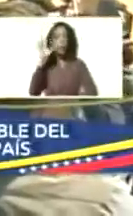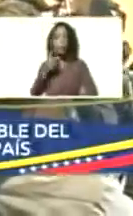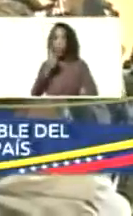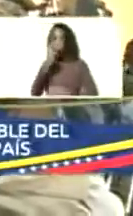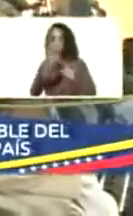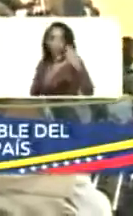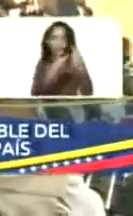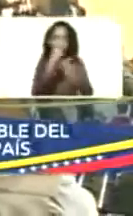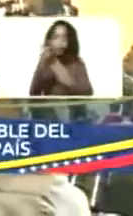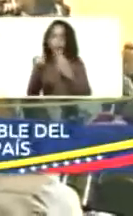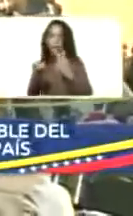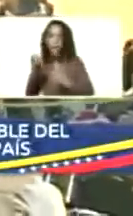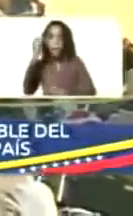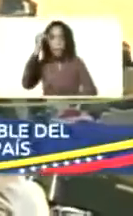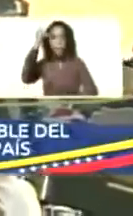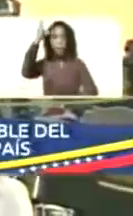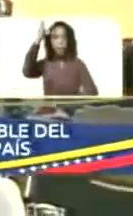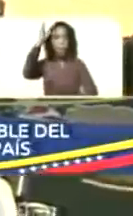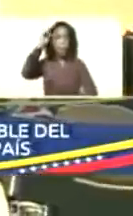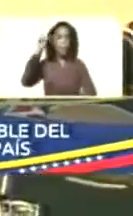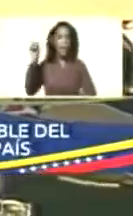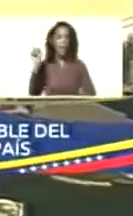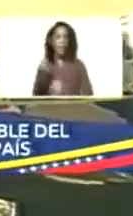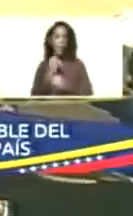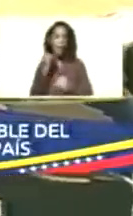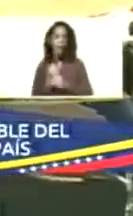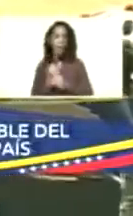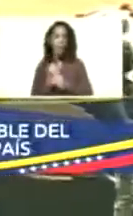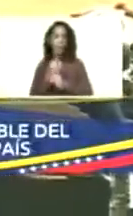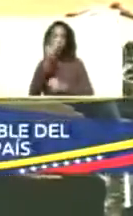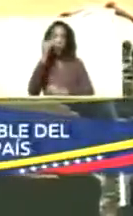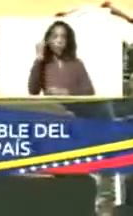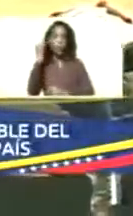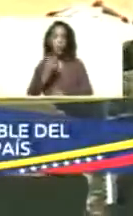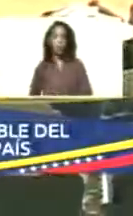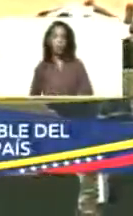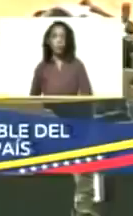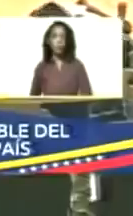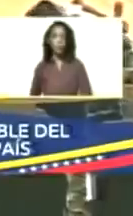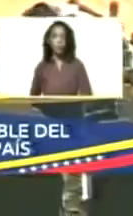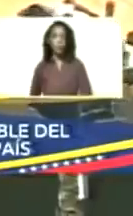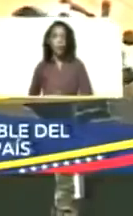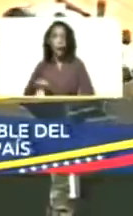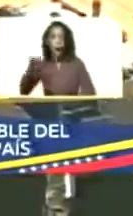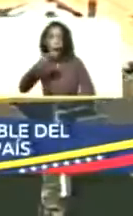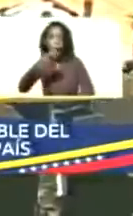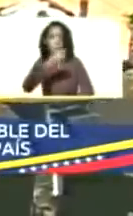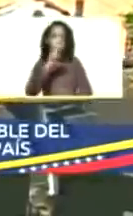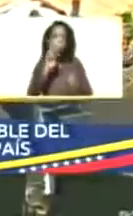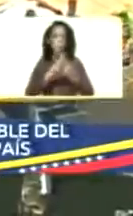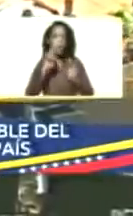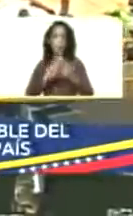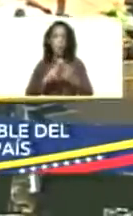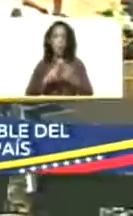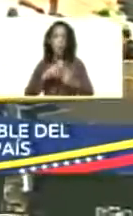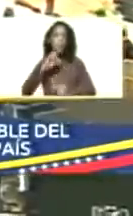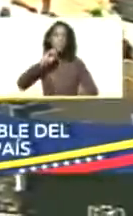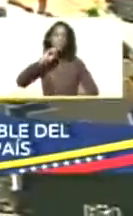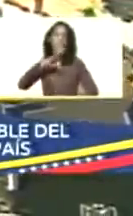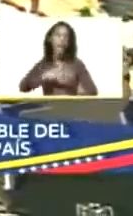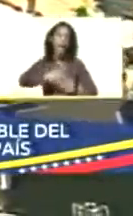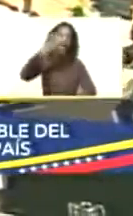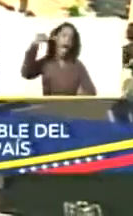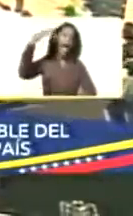la búsqueda de la capacidad del trabajador, de la trabajadora, a la búsqueda del conocimiento ancestral y